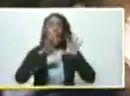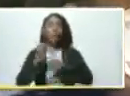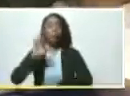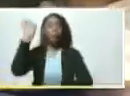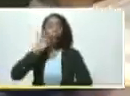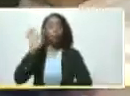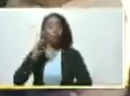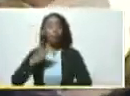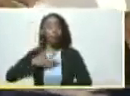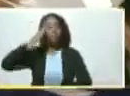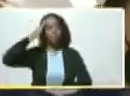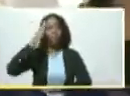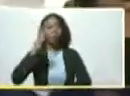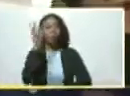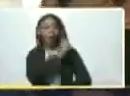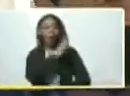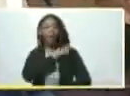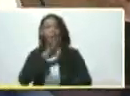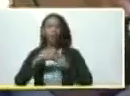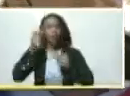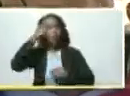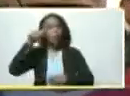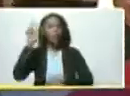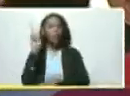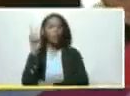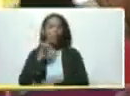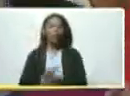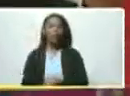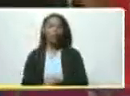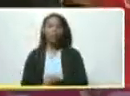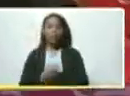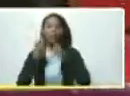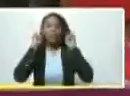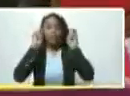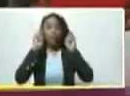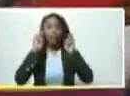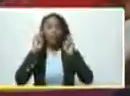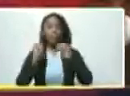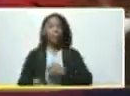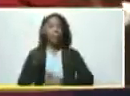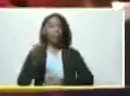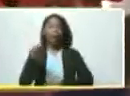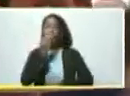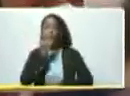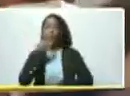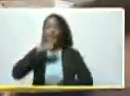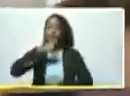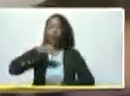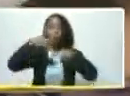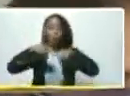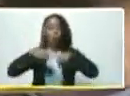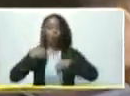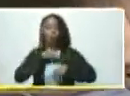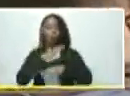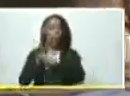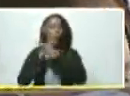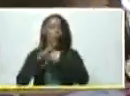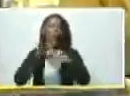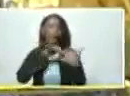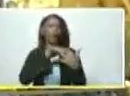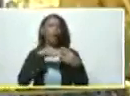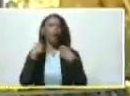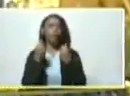mi comandante en jefe, y todo el pueblo de Venezuela, de la materia prima, de los alimentos que necesitaba nuestro país, bueno, el bloqueo y la guerra